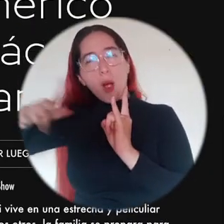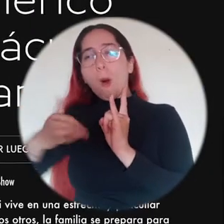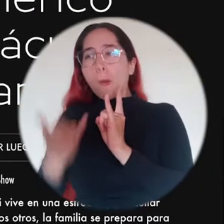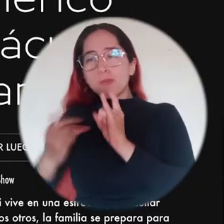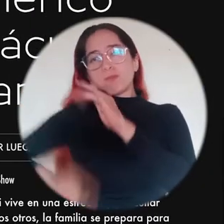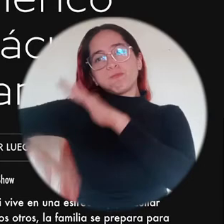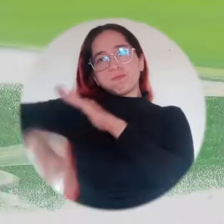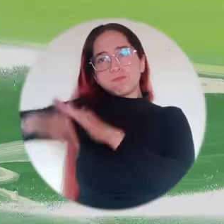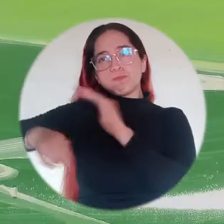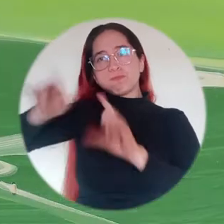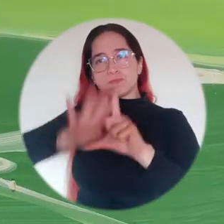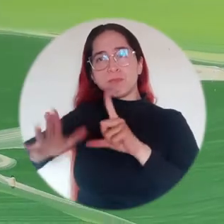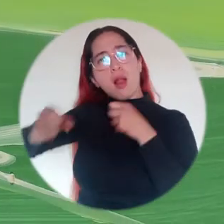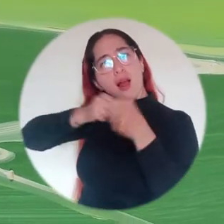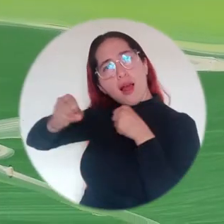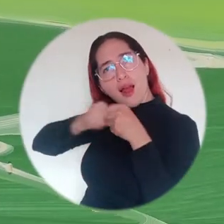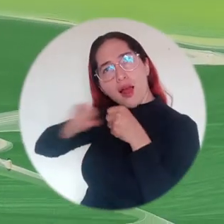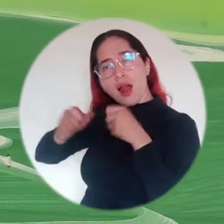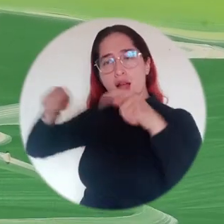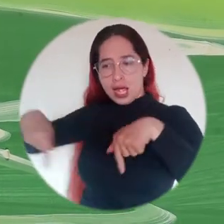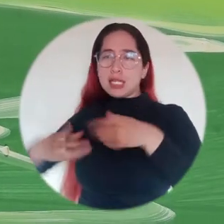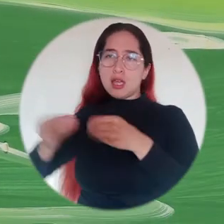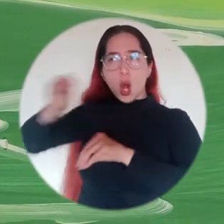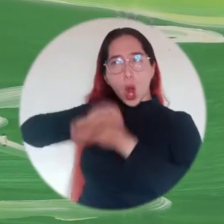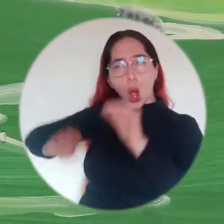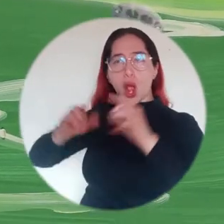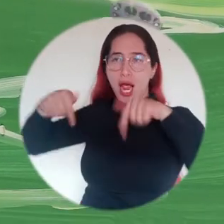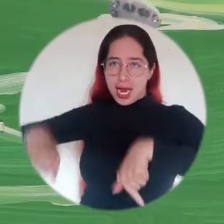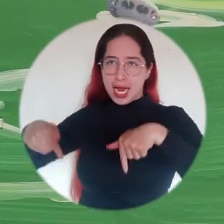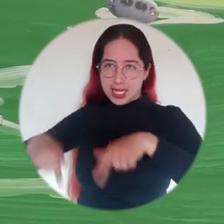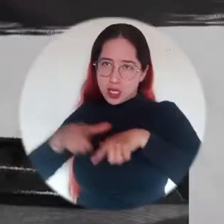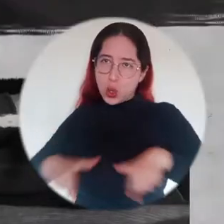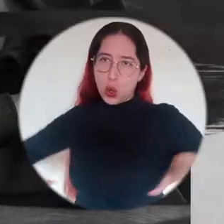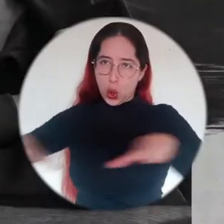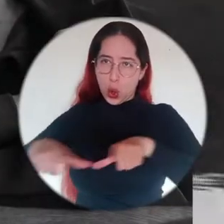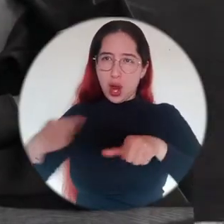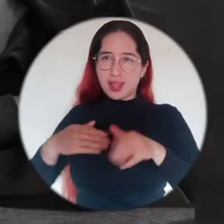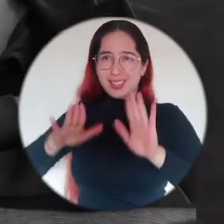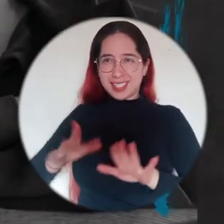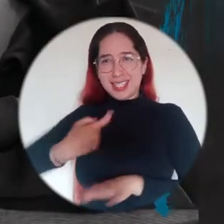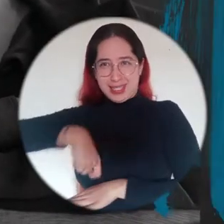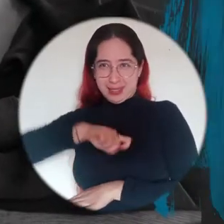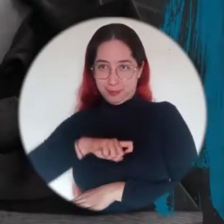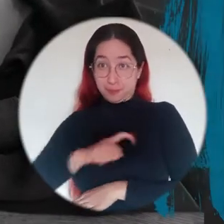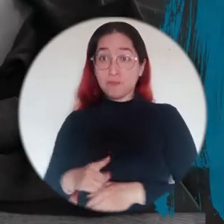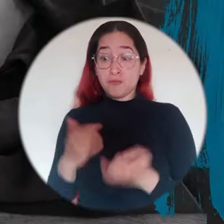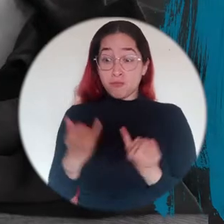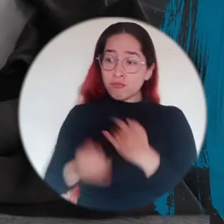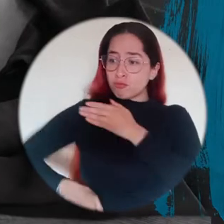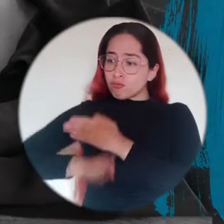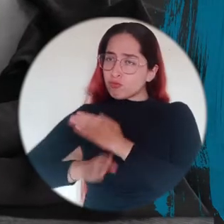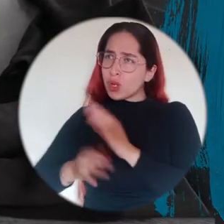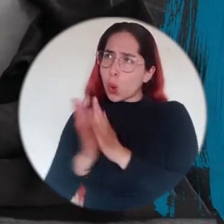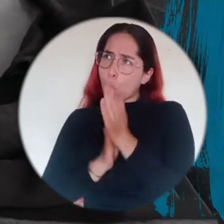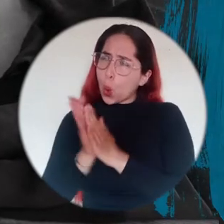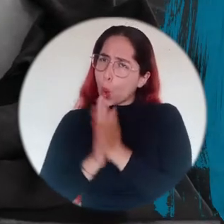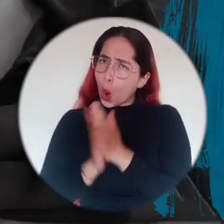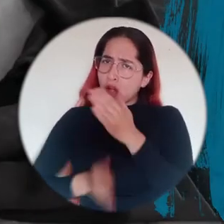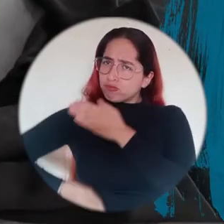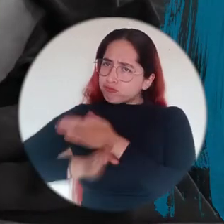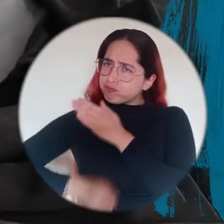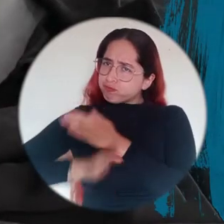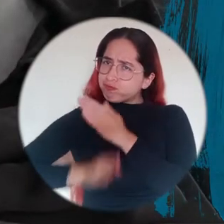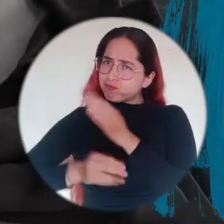a producir desde San Sebastián. Personalmente, pues es chévere seguir construyendo una voz alrededor de unos